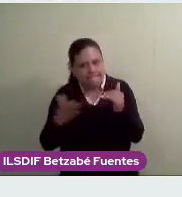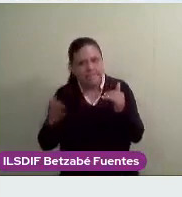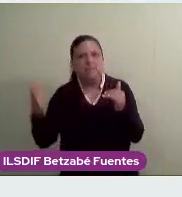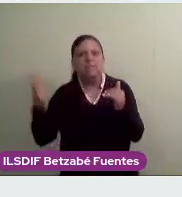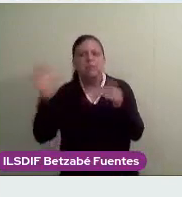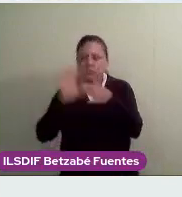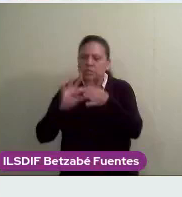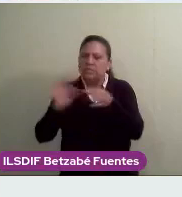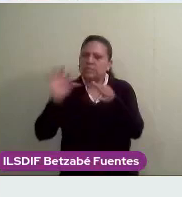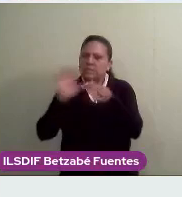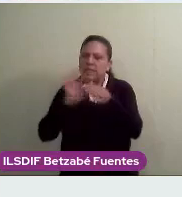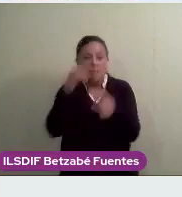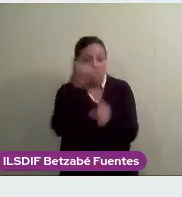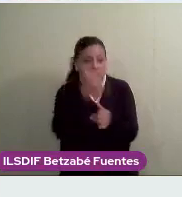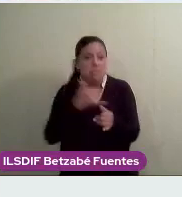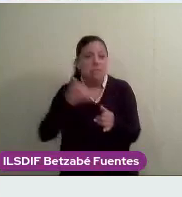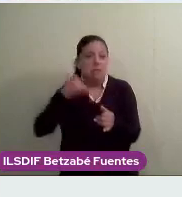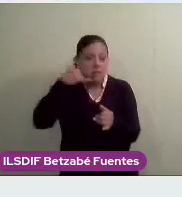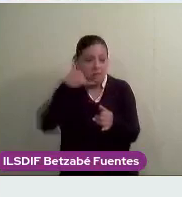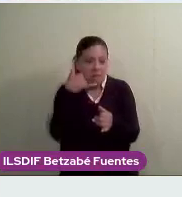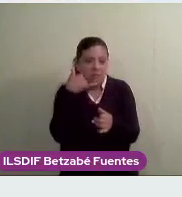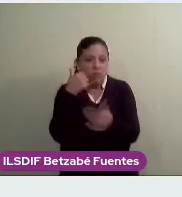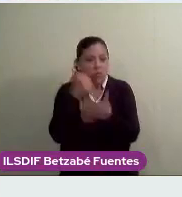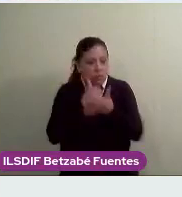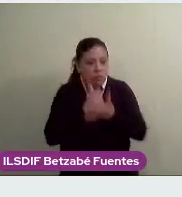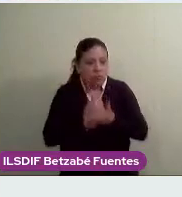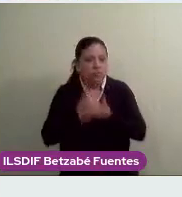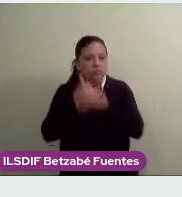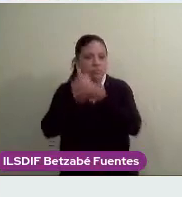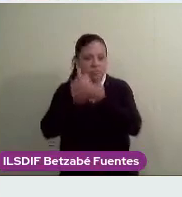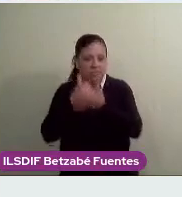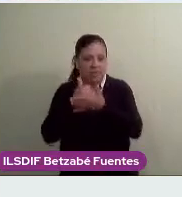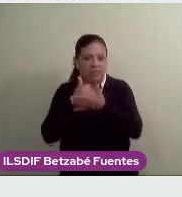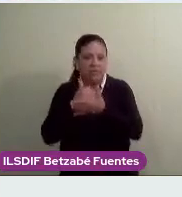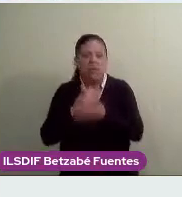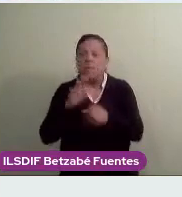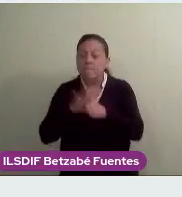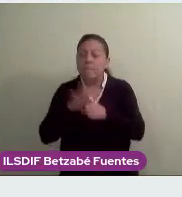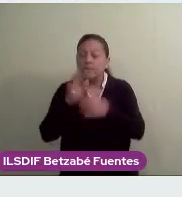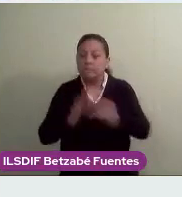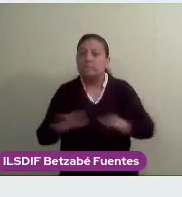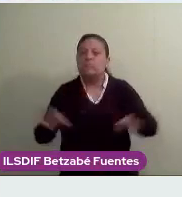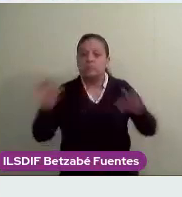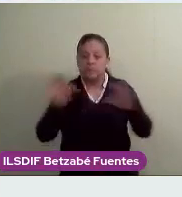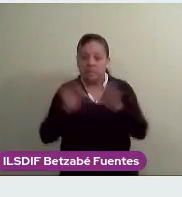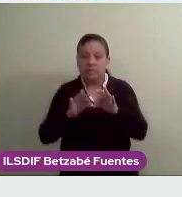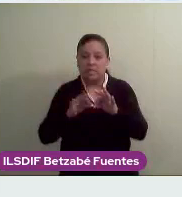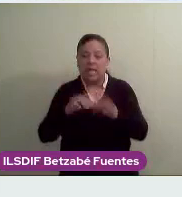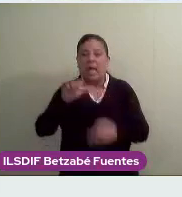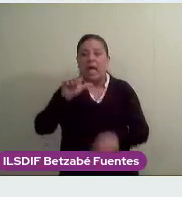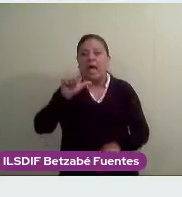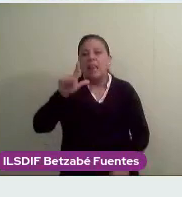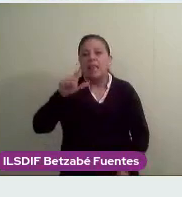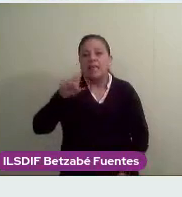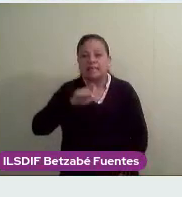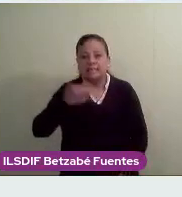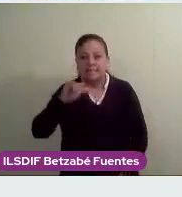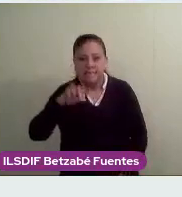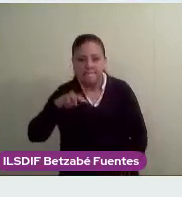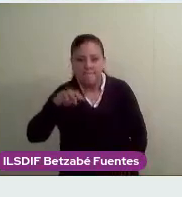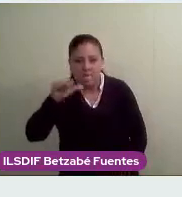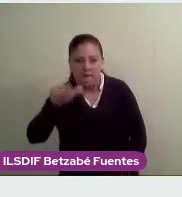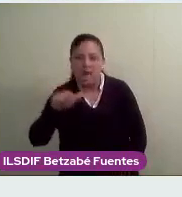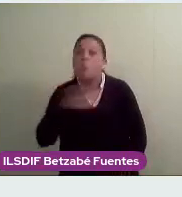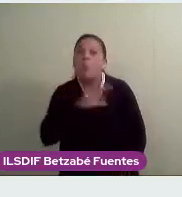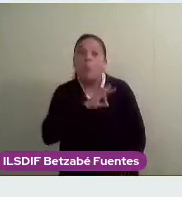lo importante de este trastorno, bueno, pues es que sí se puede tratar, sí se puede curar, ¿no? Me